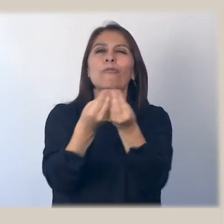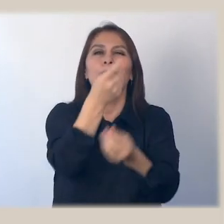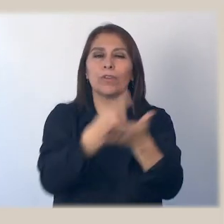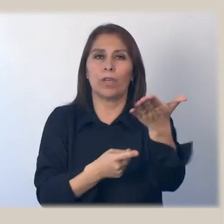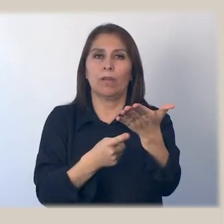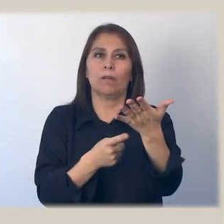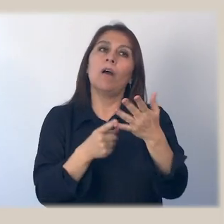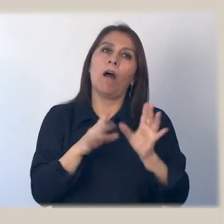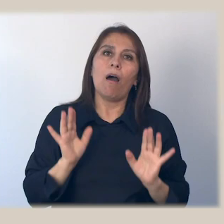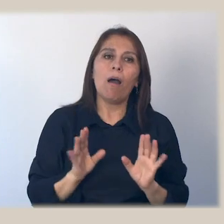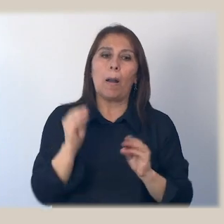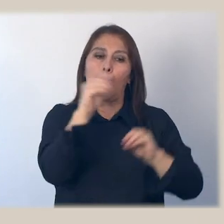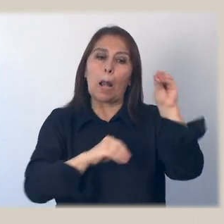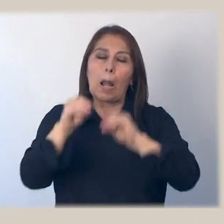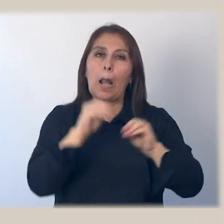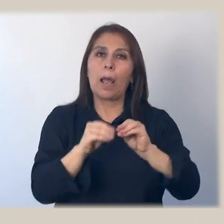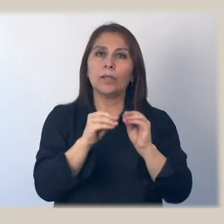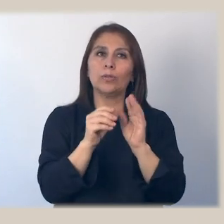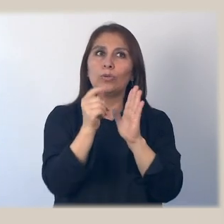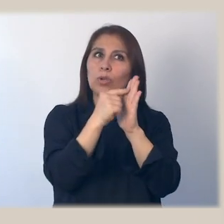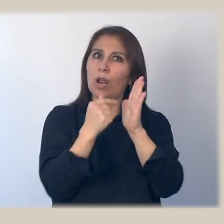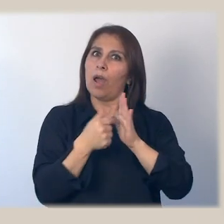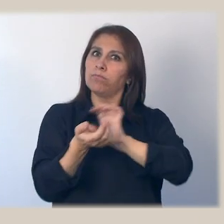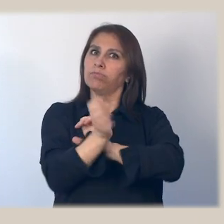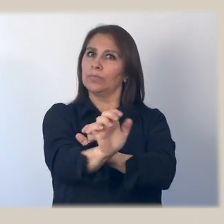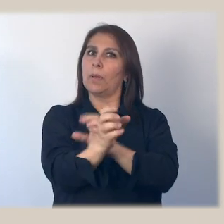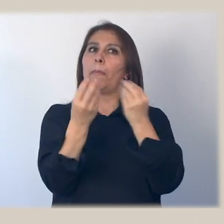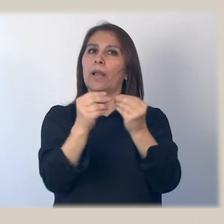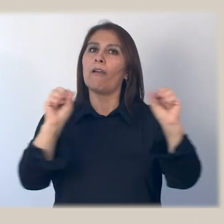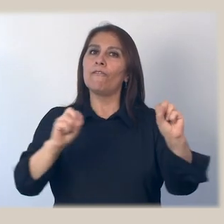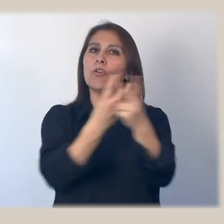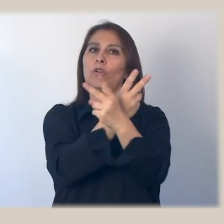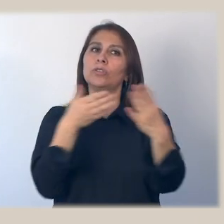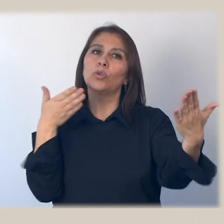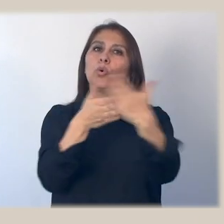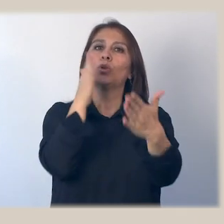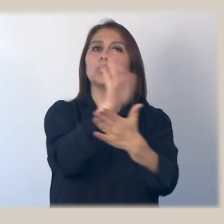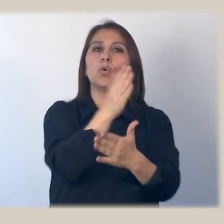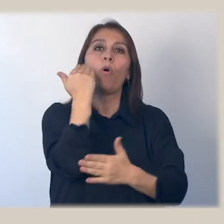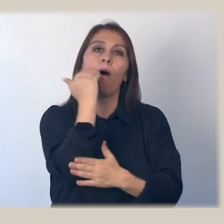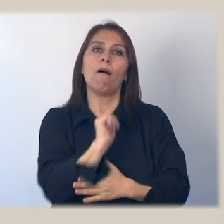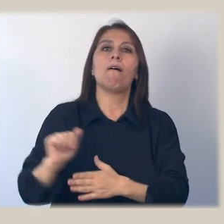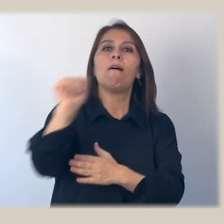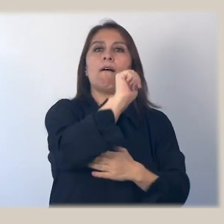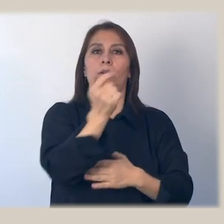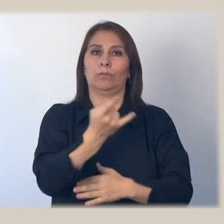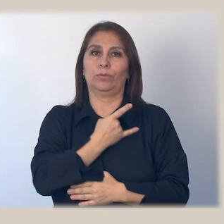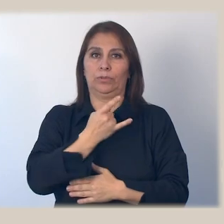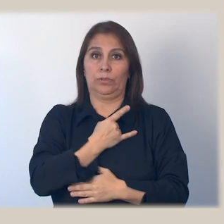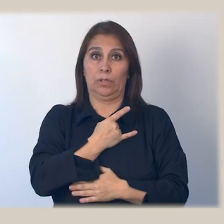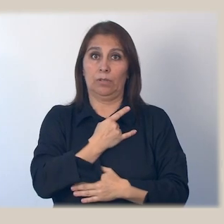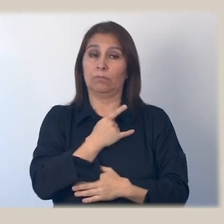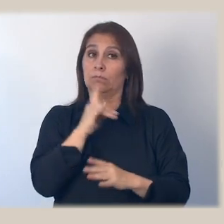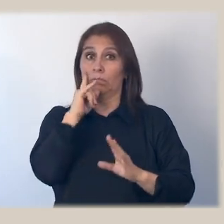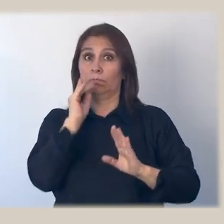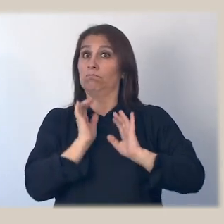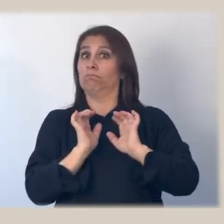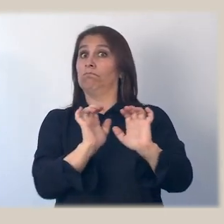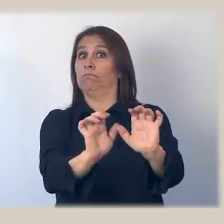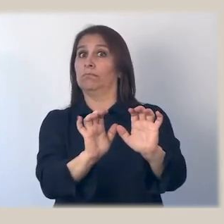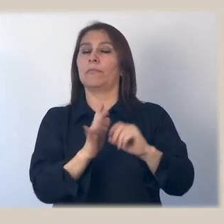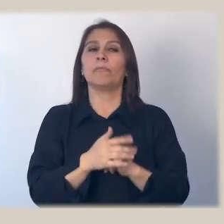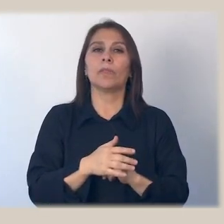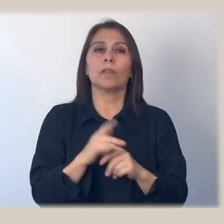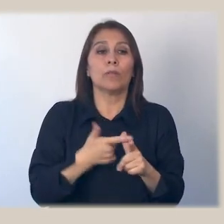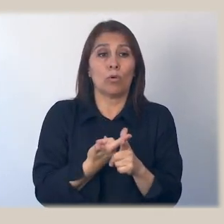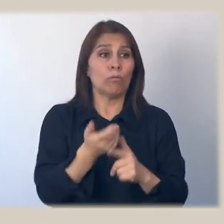convivencia, el diseño y adopción del protocolo para la prevención y atención de las violencias contra las estudiantes de la universidad, a través del cual se